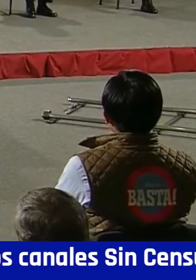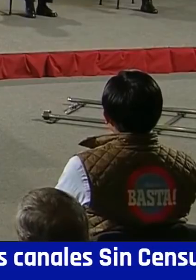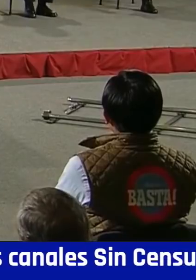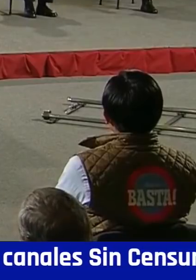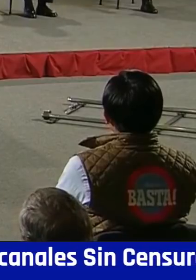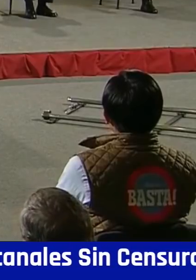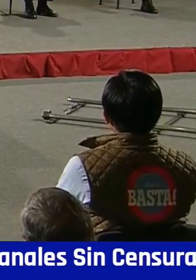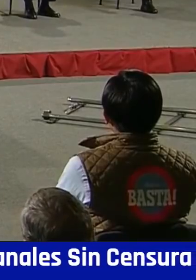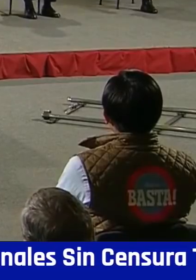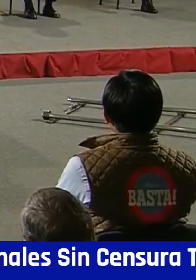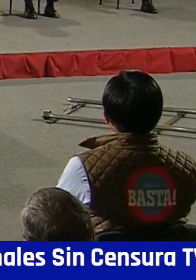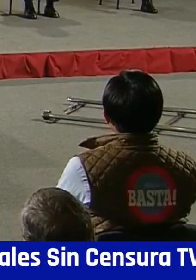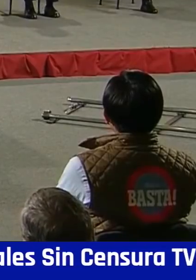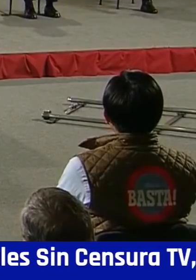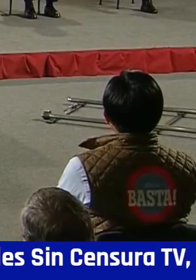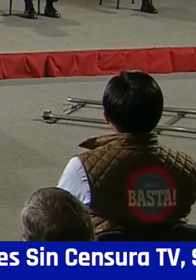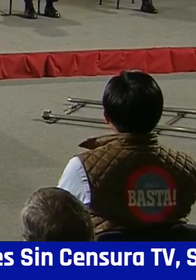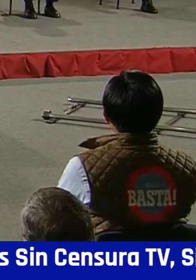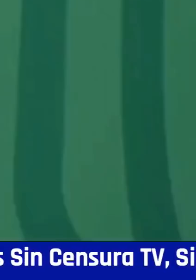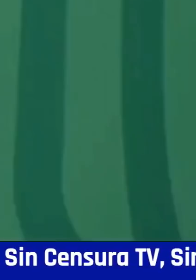Bueno, vamos a